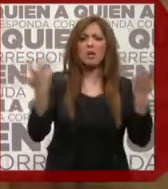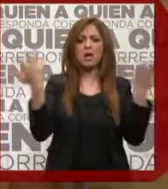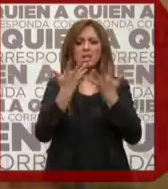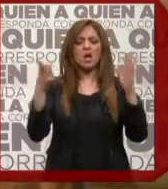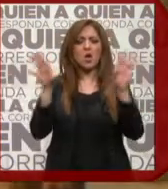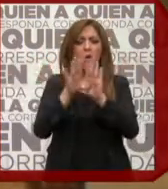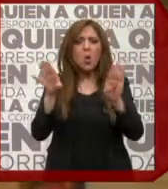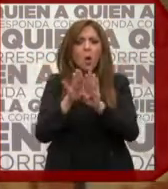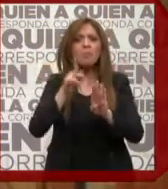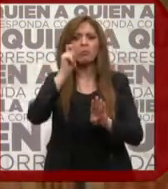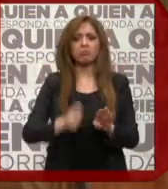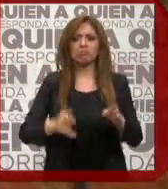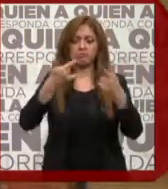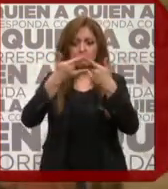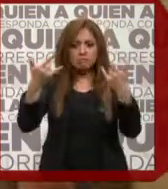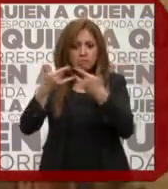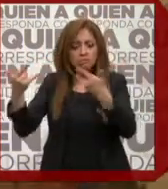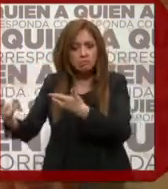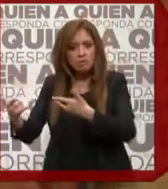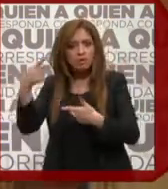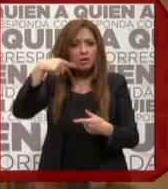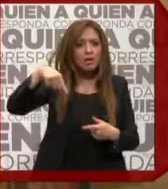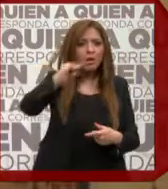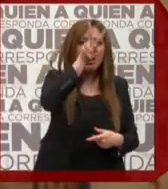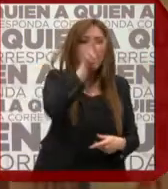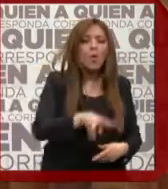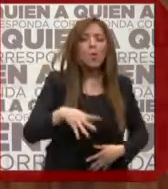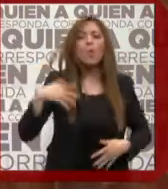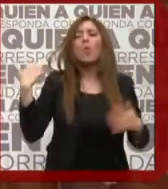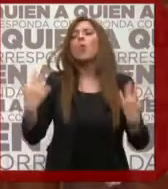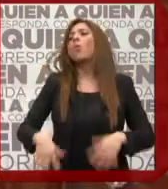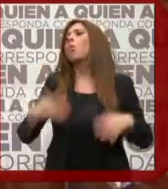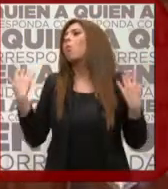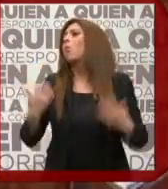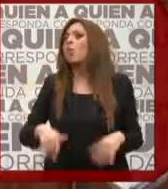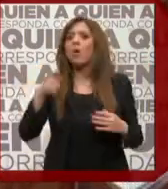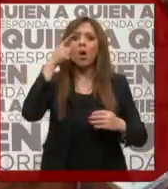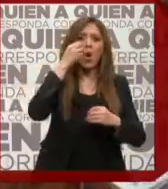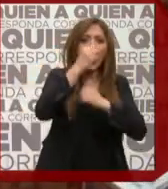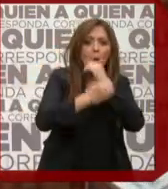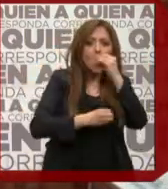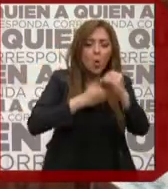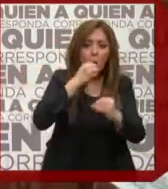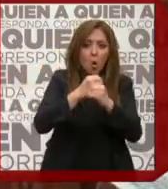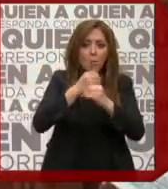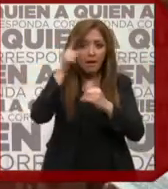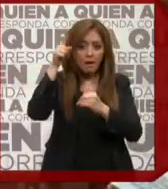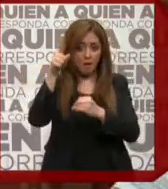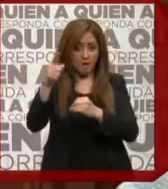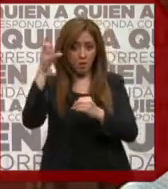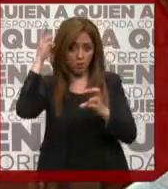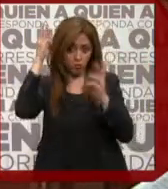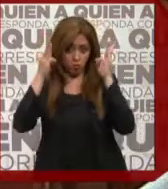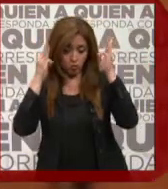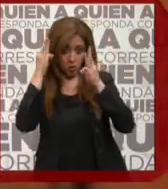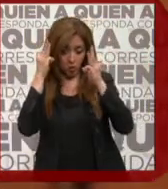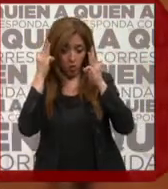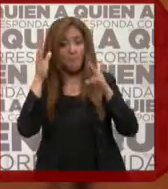y su historia y demás, los hace objetos especiales, pasan a ser obras de arte de museos, porque en realidad quien los